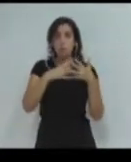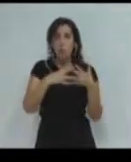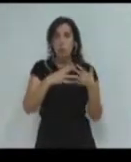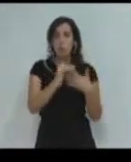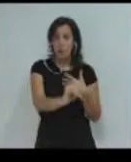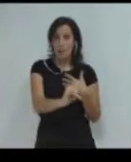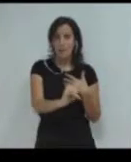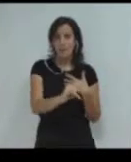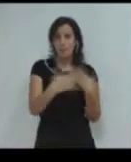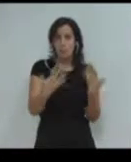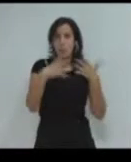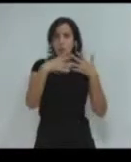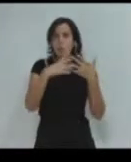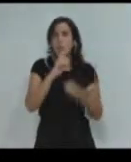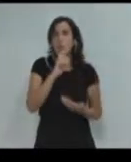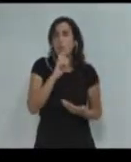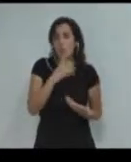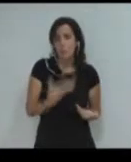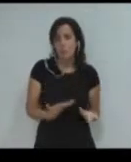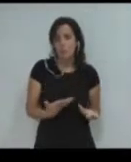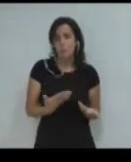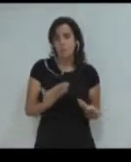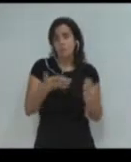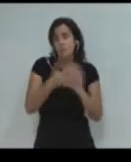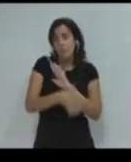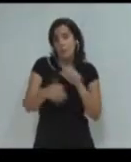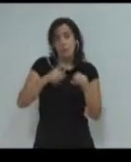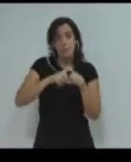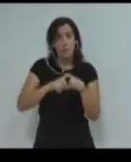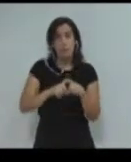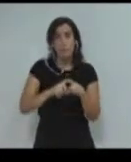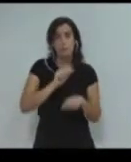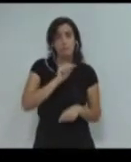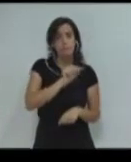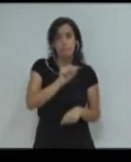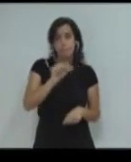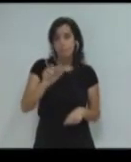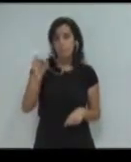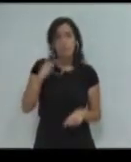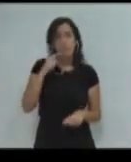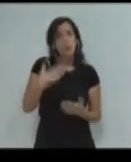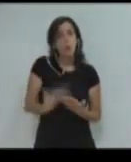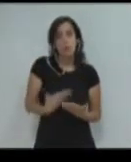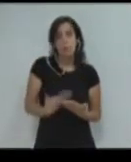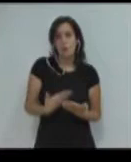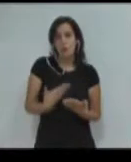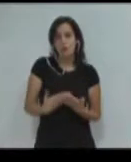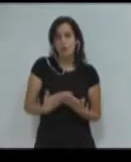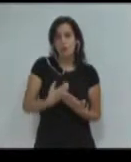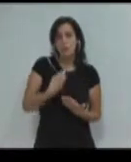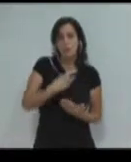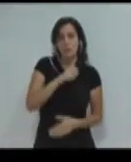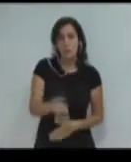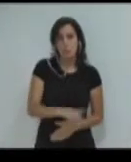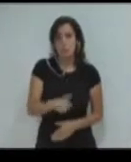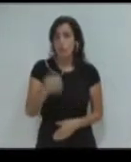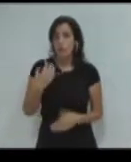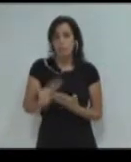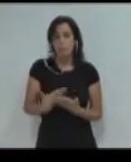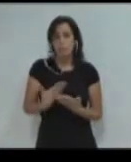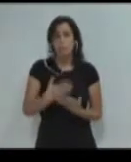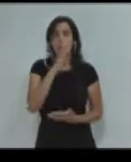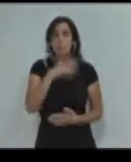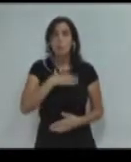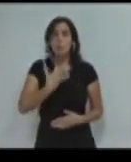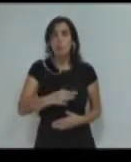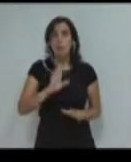a ver cómo está la estructura. Entonces, todas las propiedades tienes que ir comprobando que realmente están bien. Porque sí que te puede